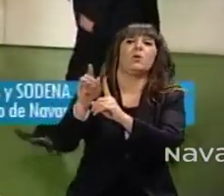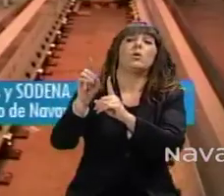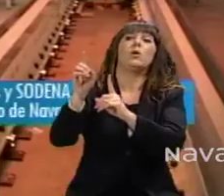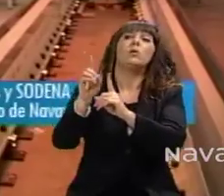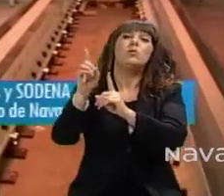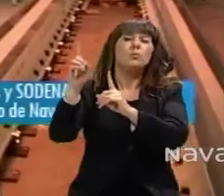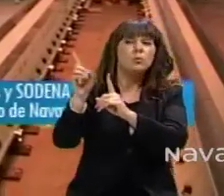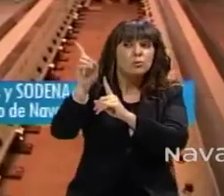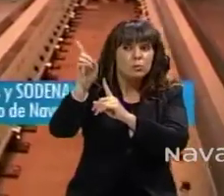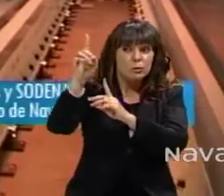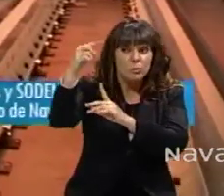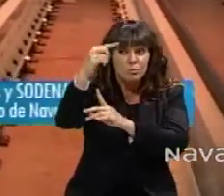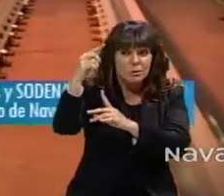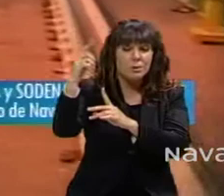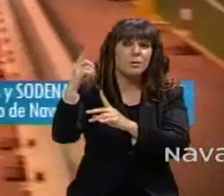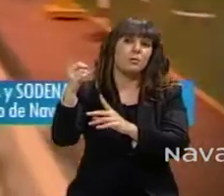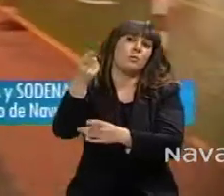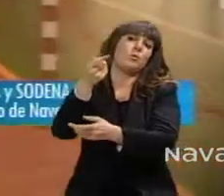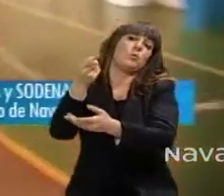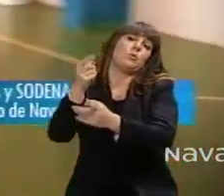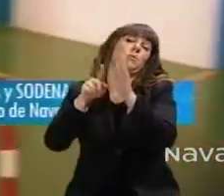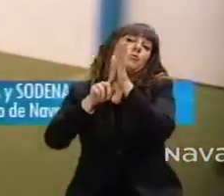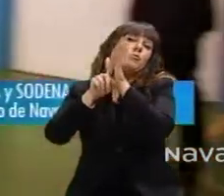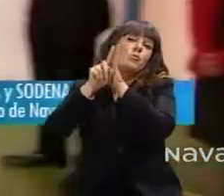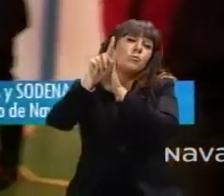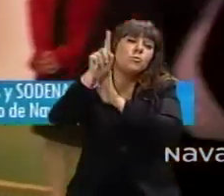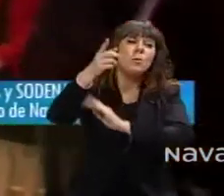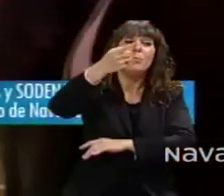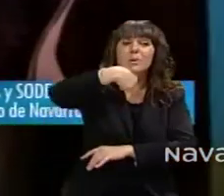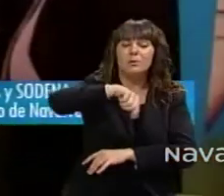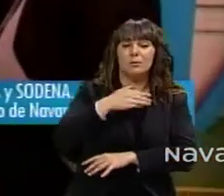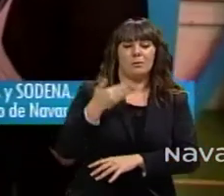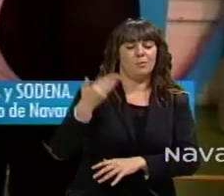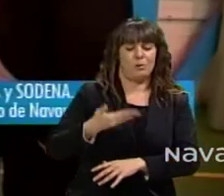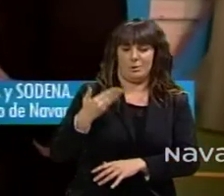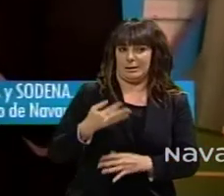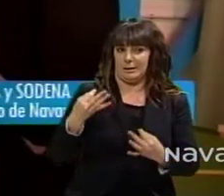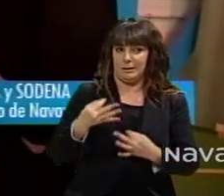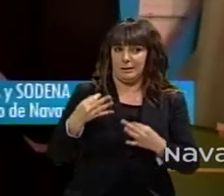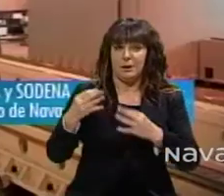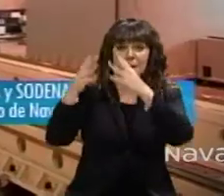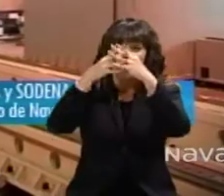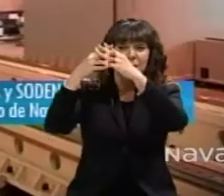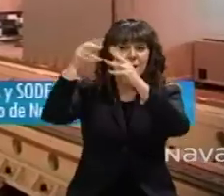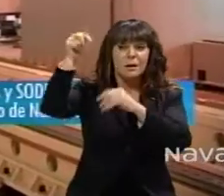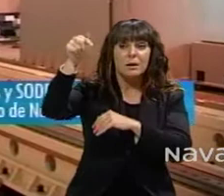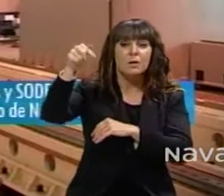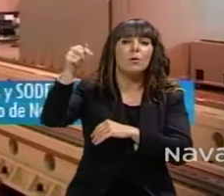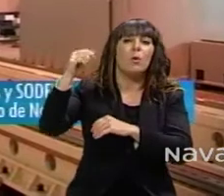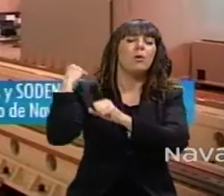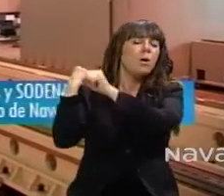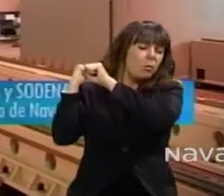del Sur, que es la región que estamos promoviendo. Es muy importante para nosotros. Carolina del Sur viene desde hace muchísimos años